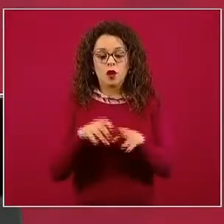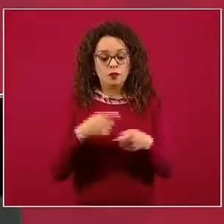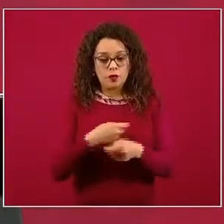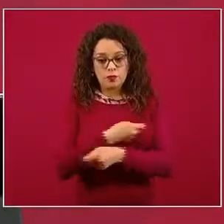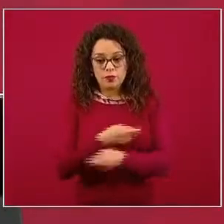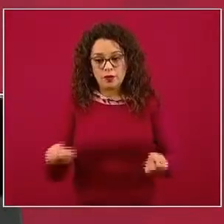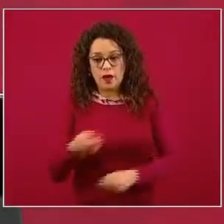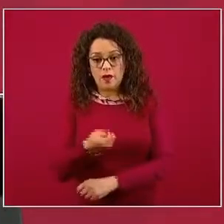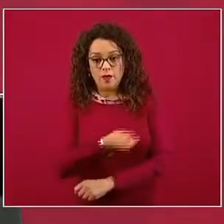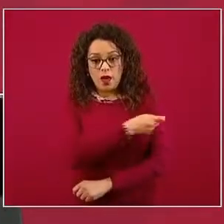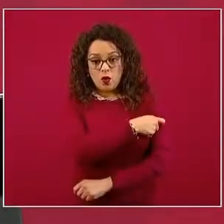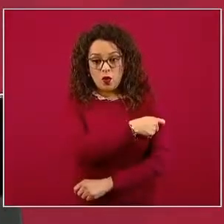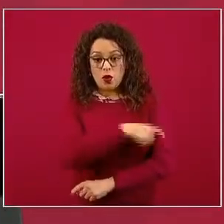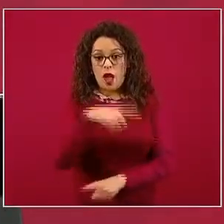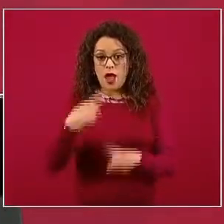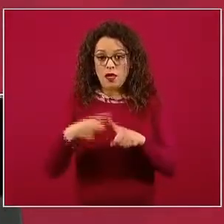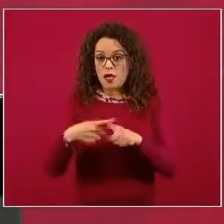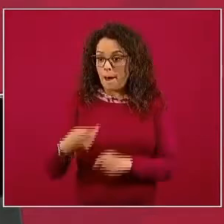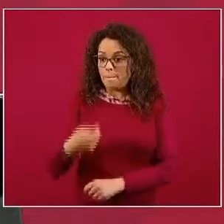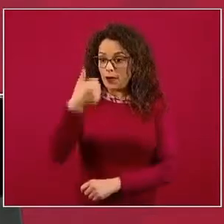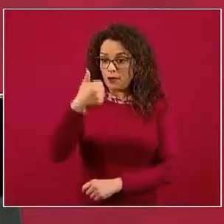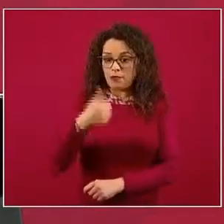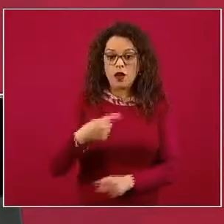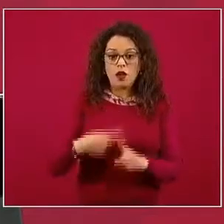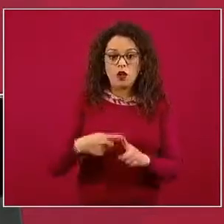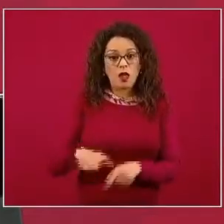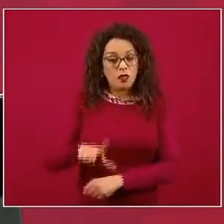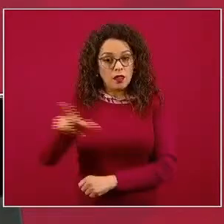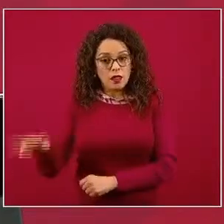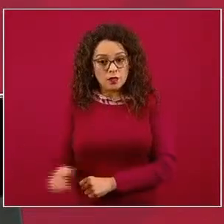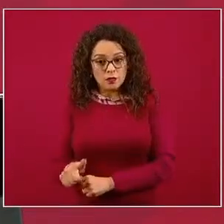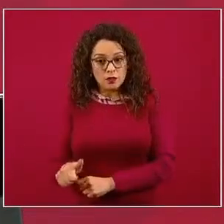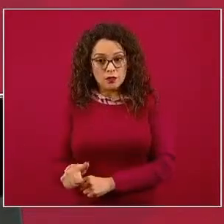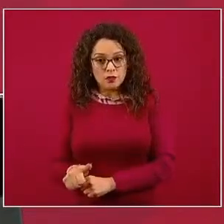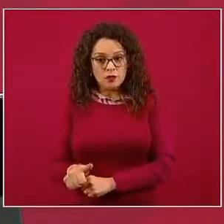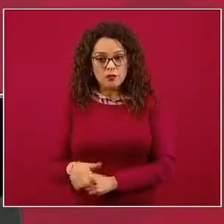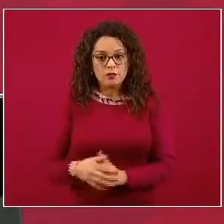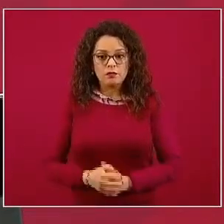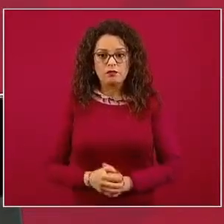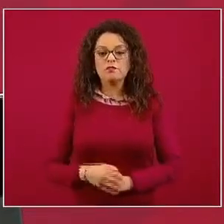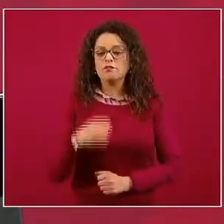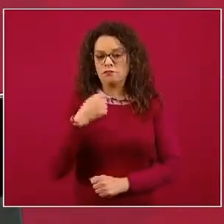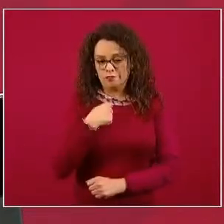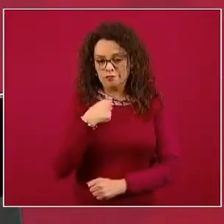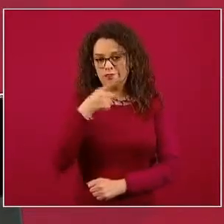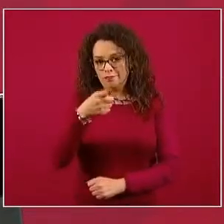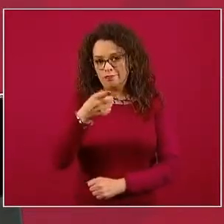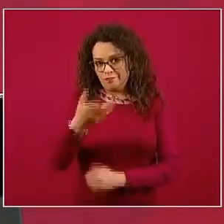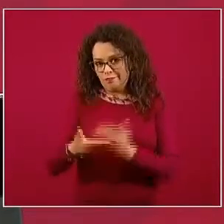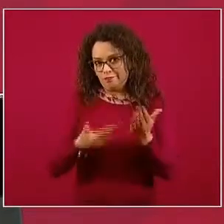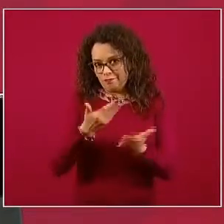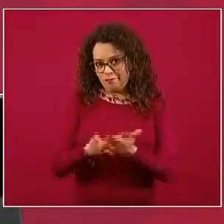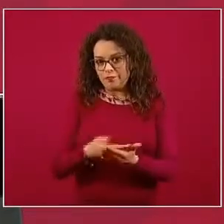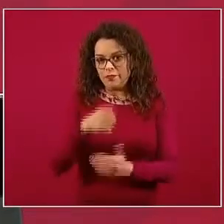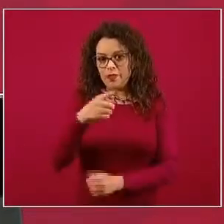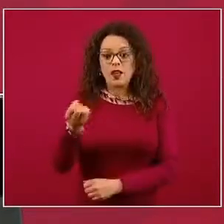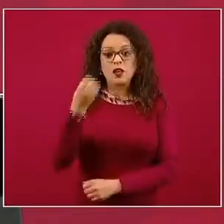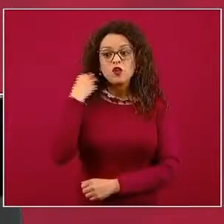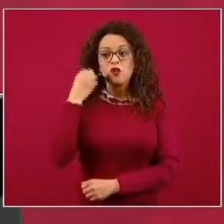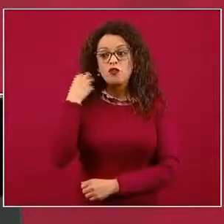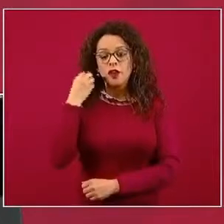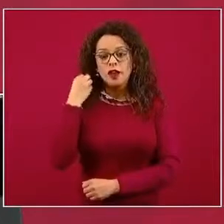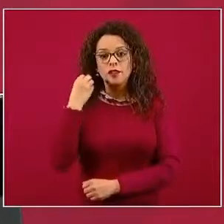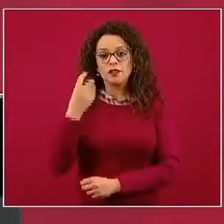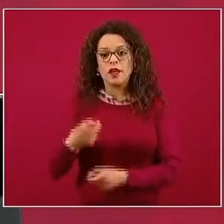de las vacunas y a quién se va a vacunar primero y a quién después, le propongo que le eche un ojito a las conferencias de prensa que dimos en la